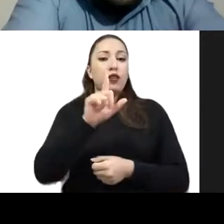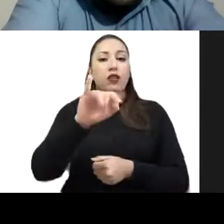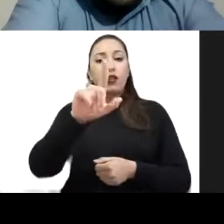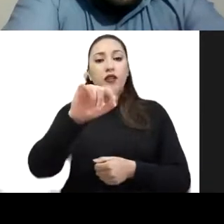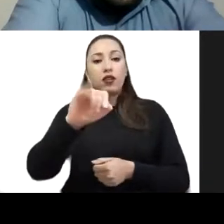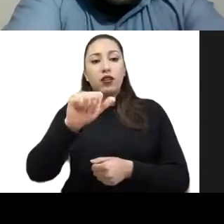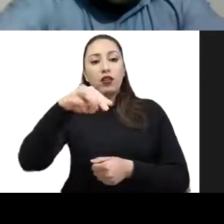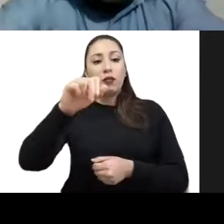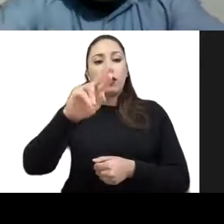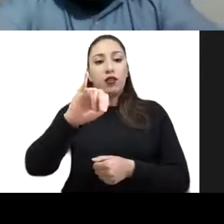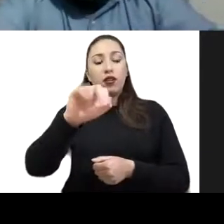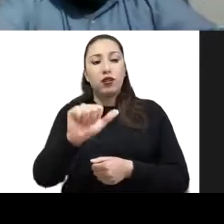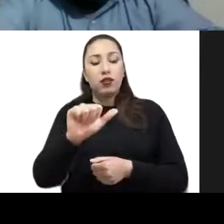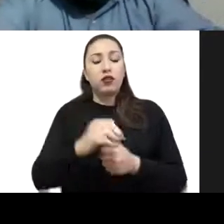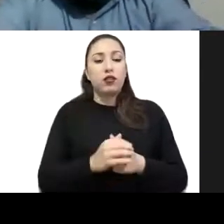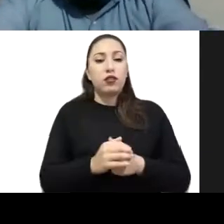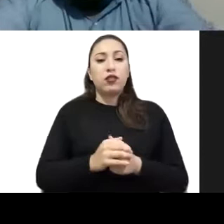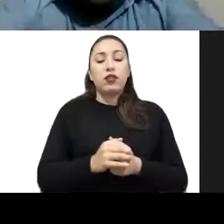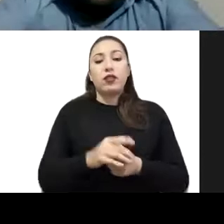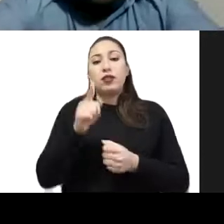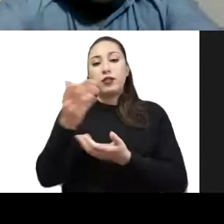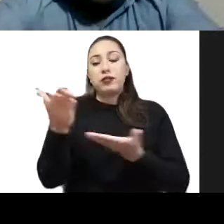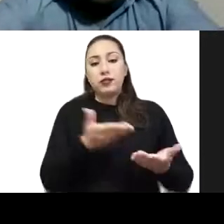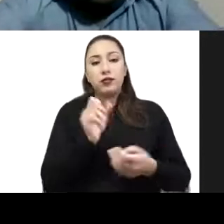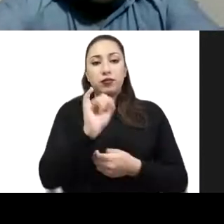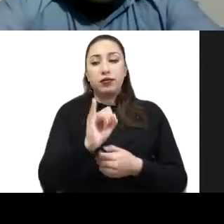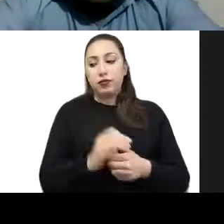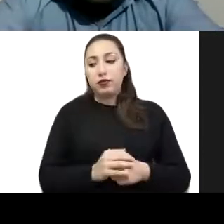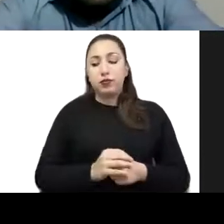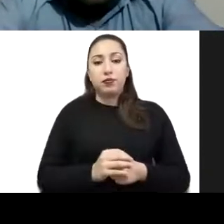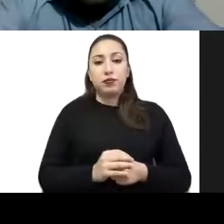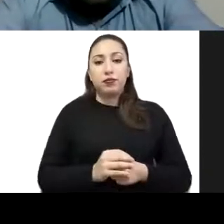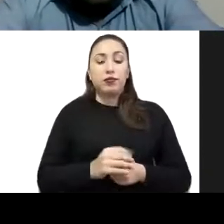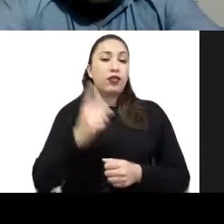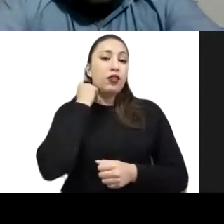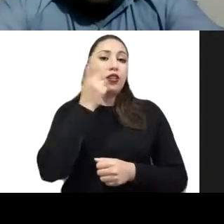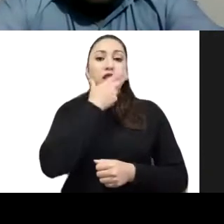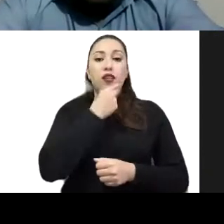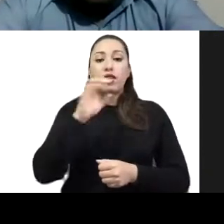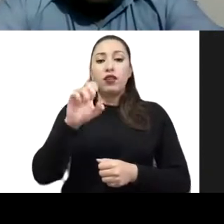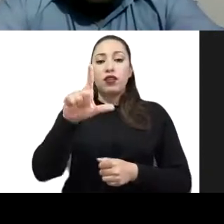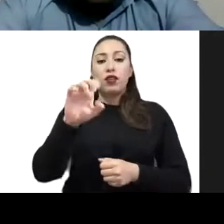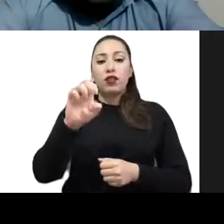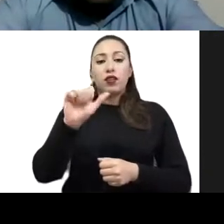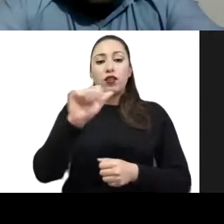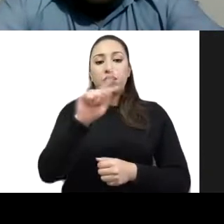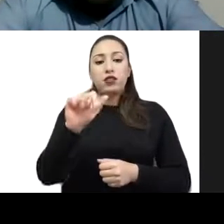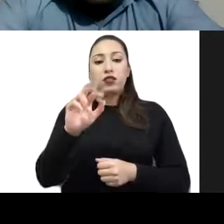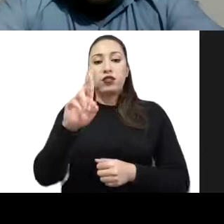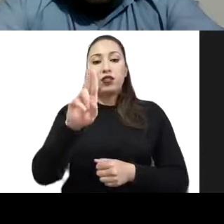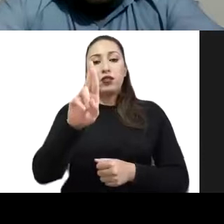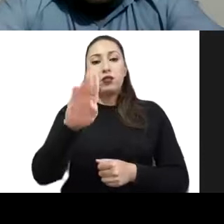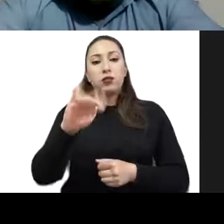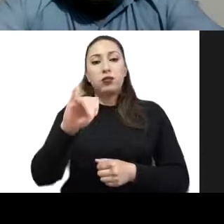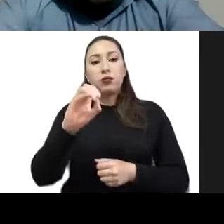Gómez. Lilia María Sarmiento Gómez, presente. Diputado Eleazar Rubio Aldarán. Rubio